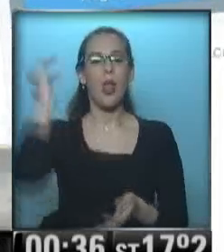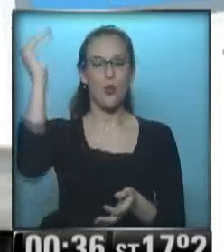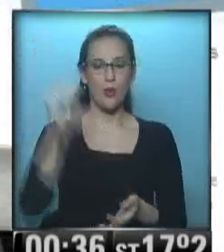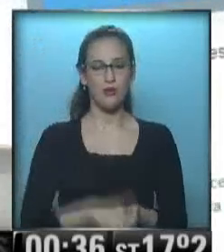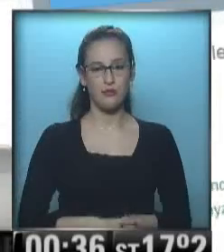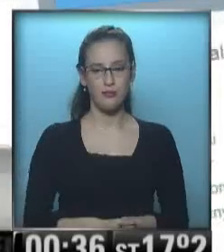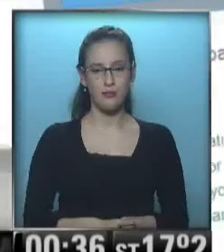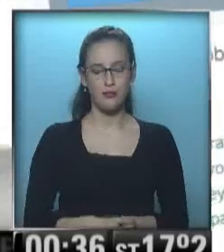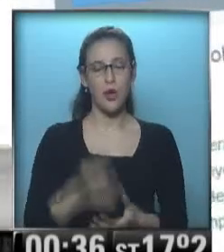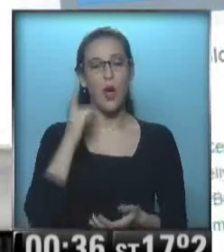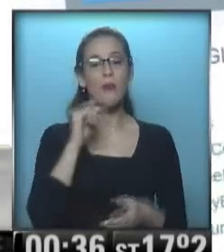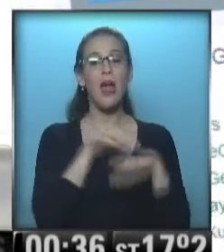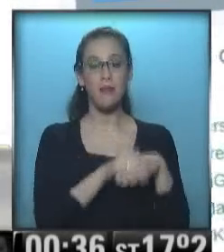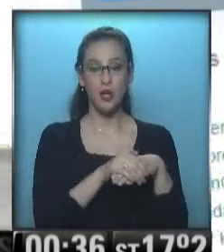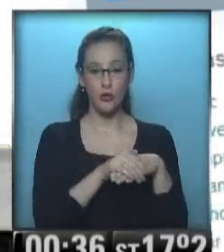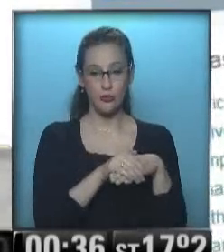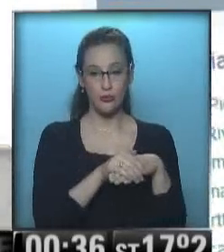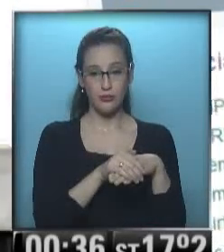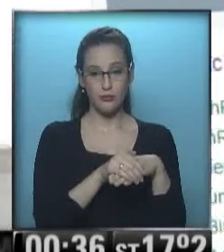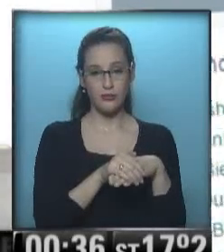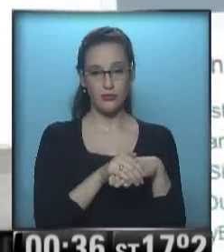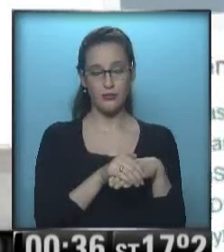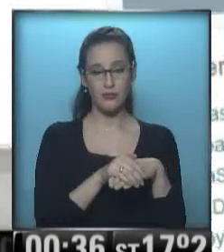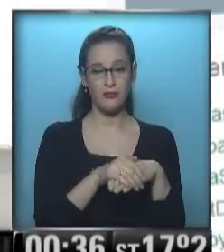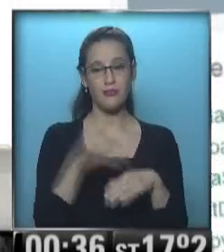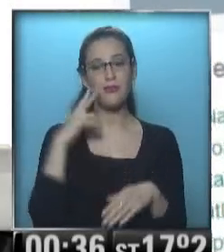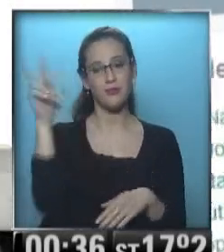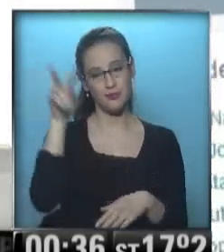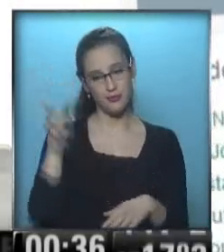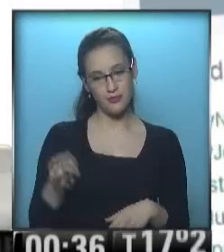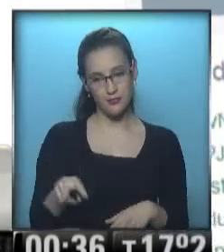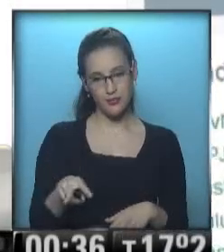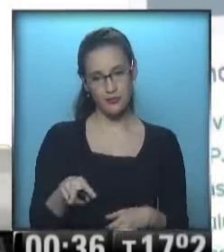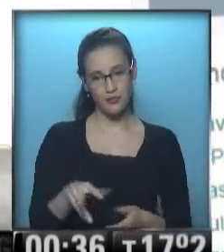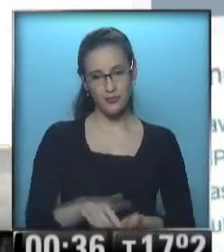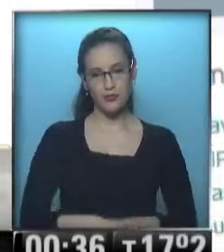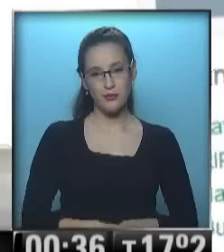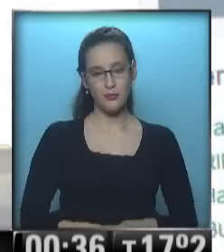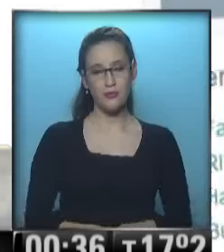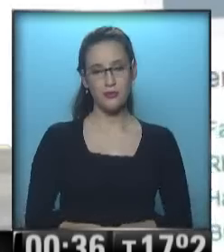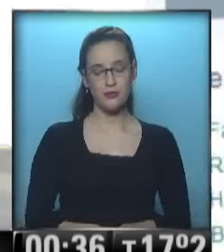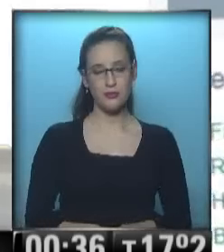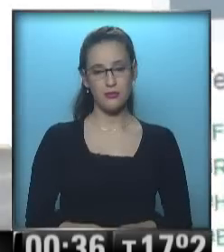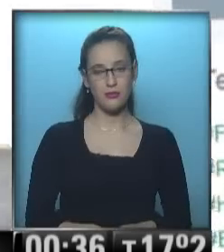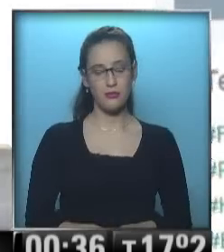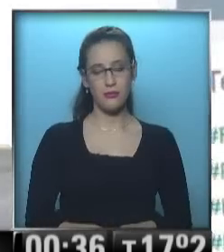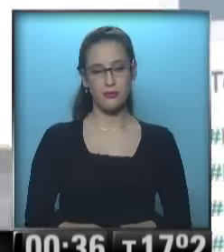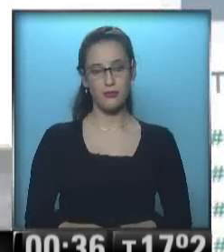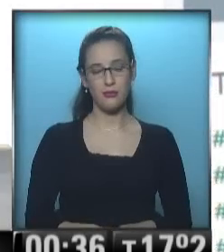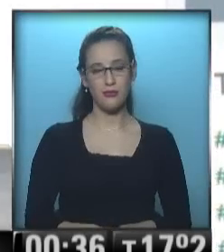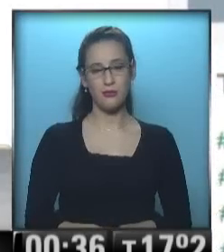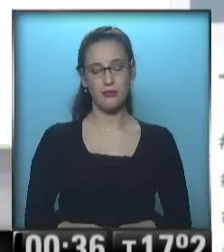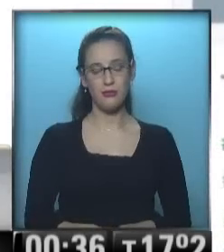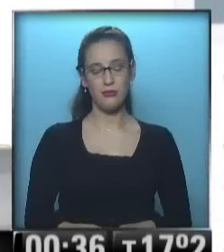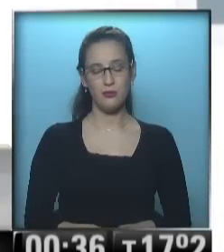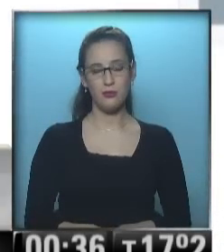Bosio escribió: lamentablemente es cierto, el león dejó de luchar. Qué día triste. Gracias por